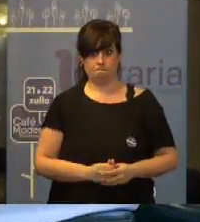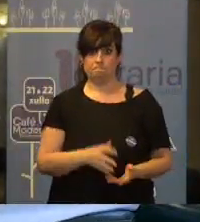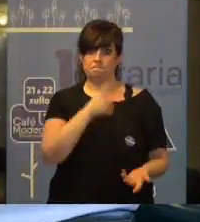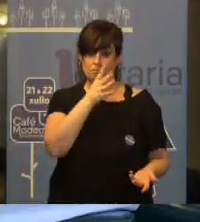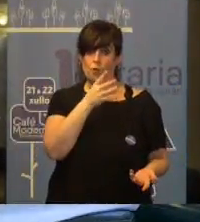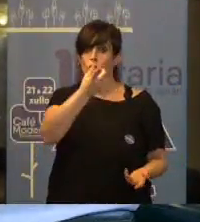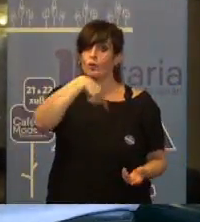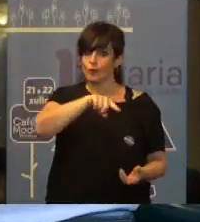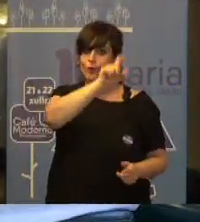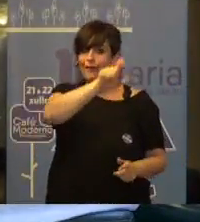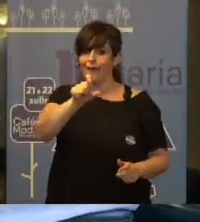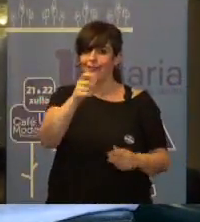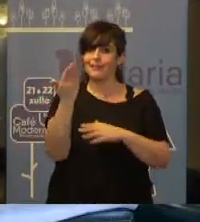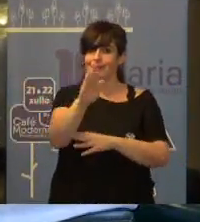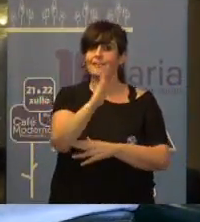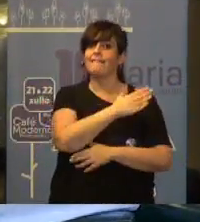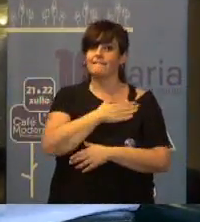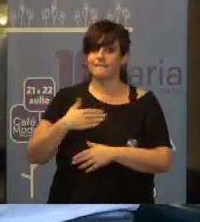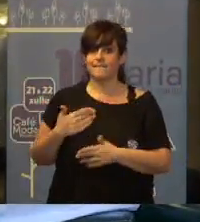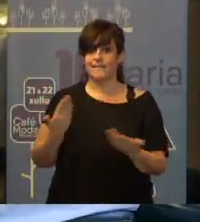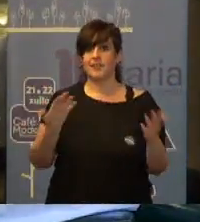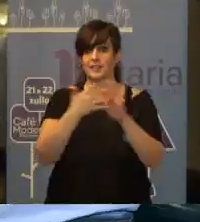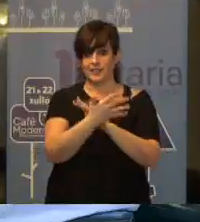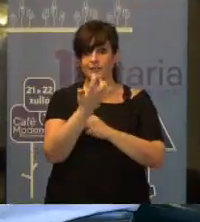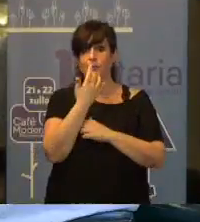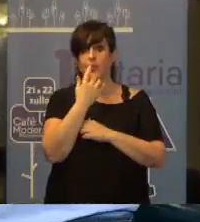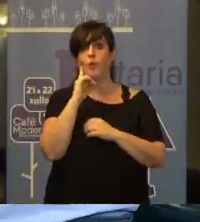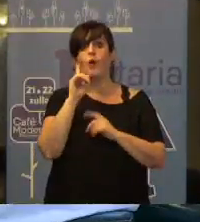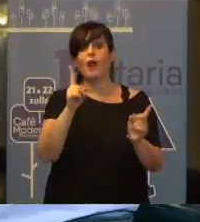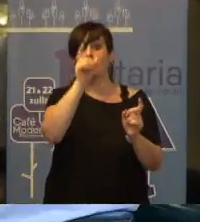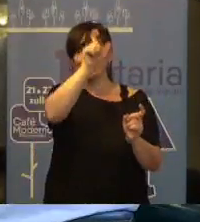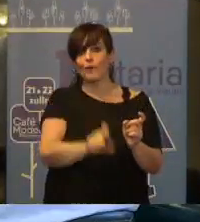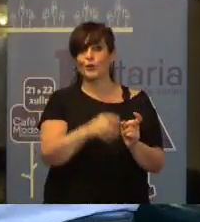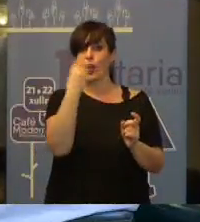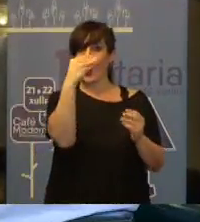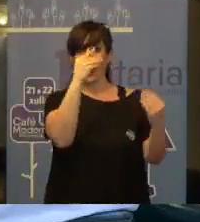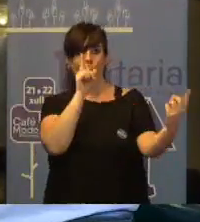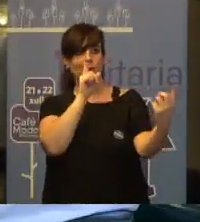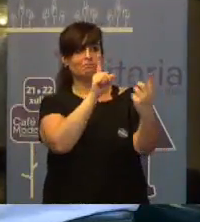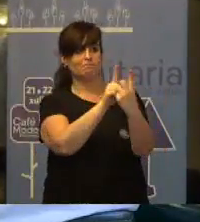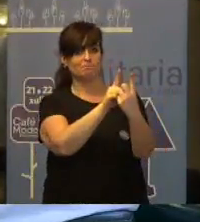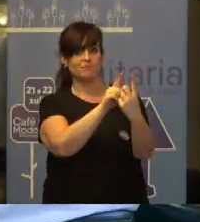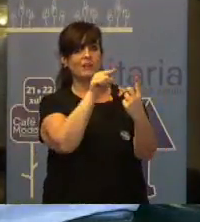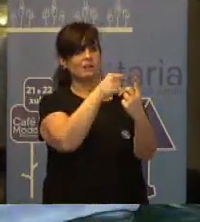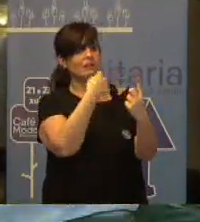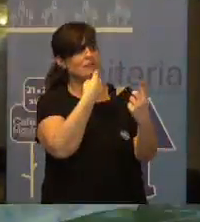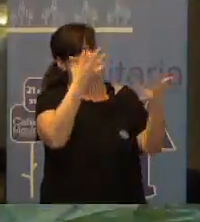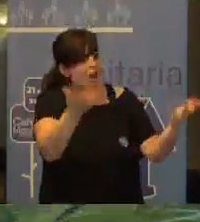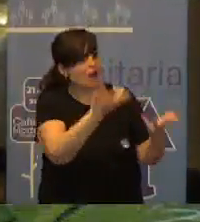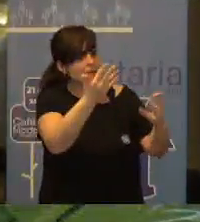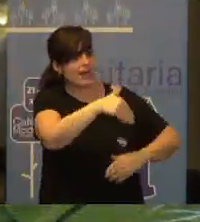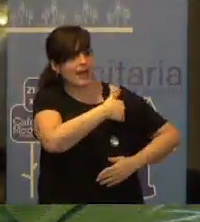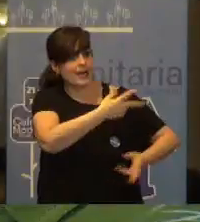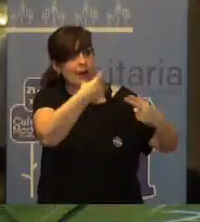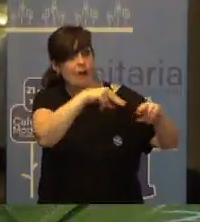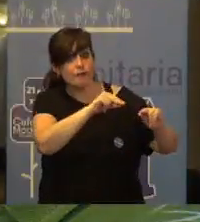queremos representar. É dicir, lle falamos a un rapaz, a un xoven, digamos, que acaba unha carreira, e cal é o